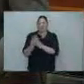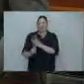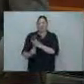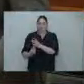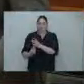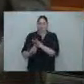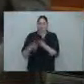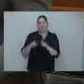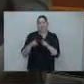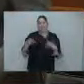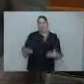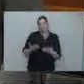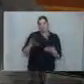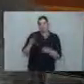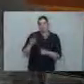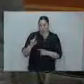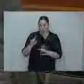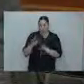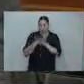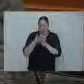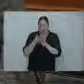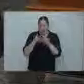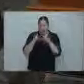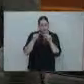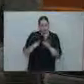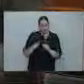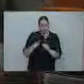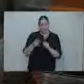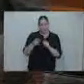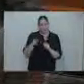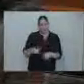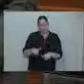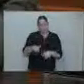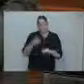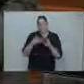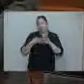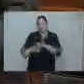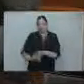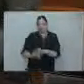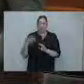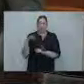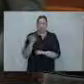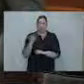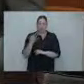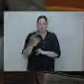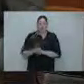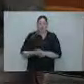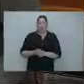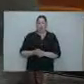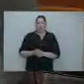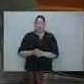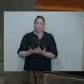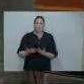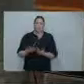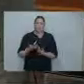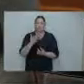son menores en este caso. Y cuando hablo de forma me refiero, perdón, quiero referirme a la lealtad